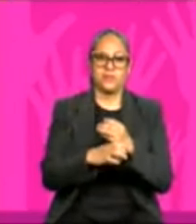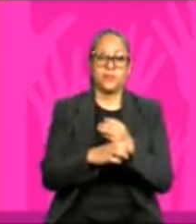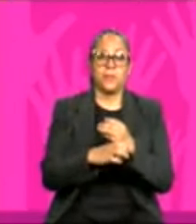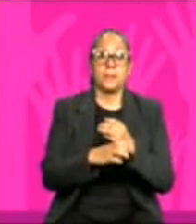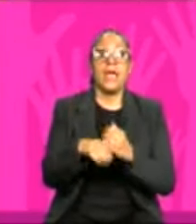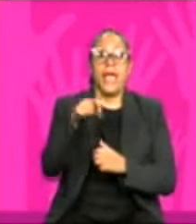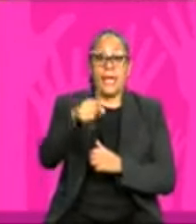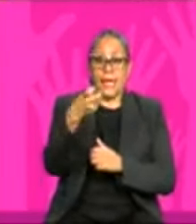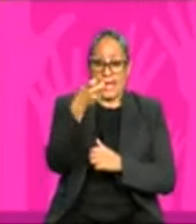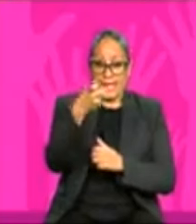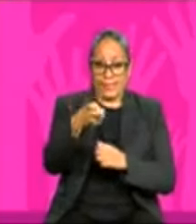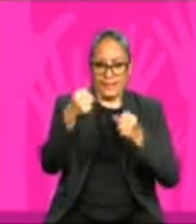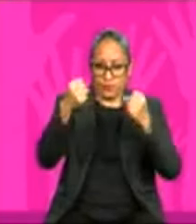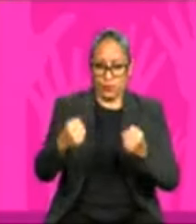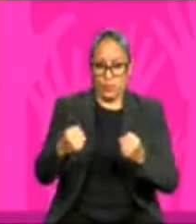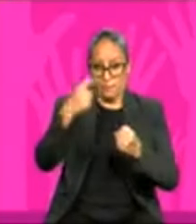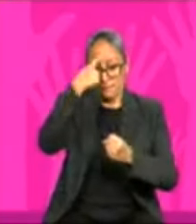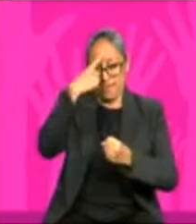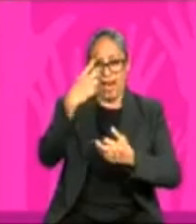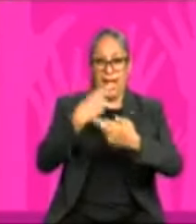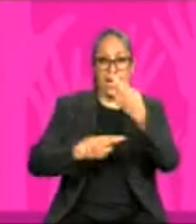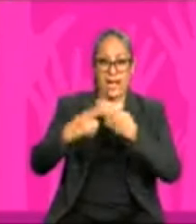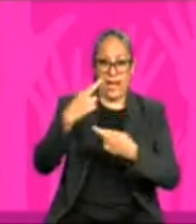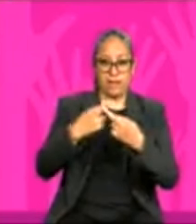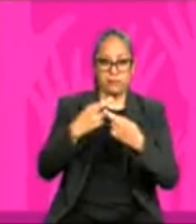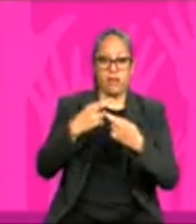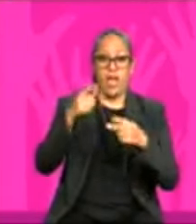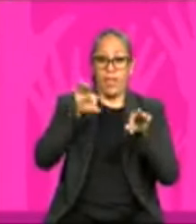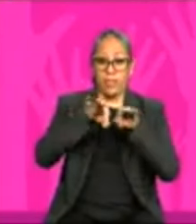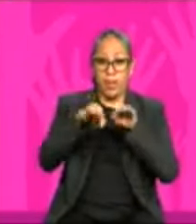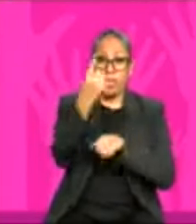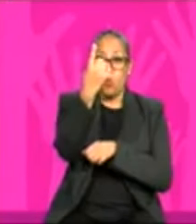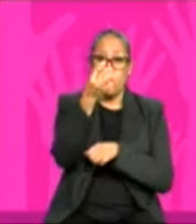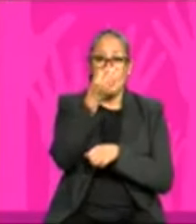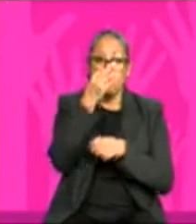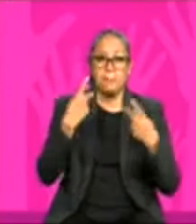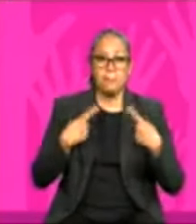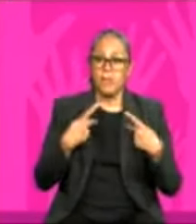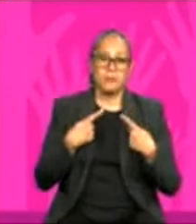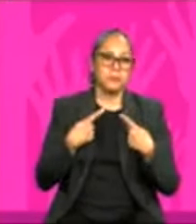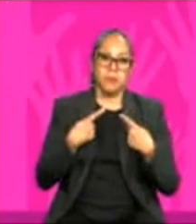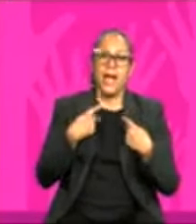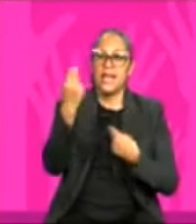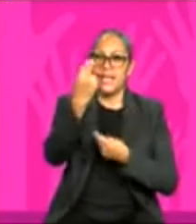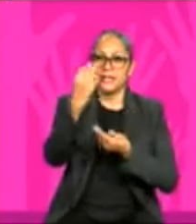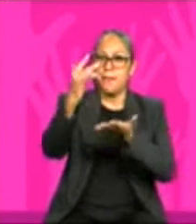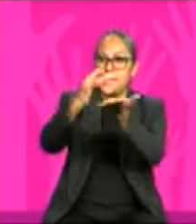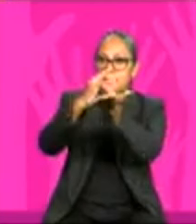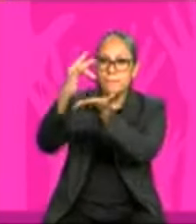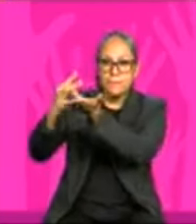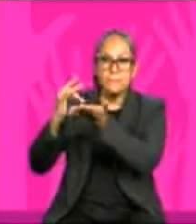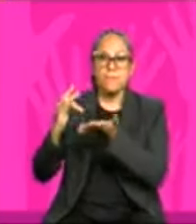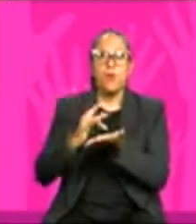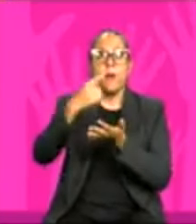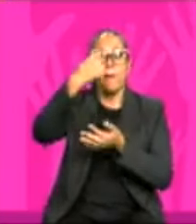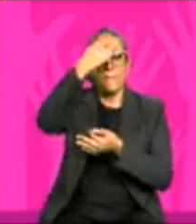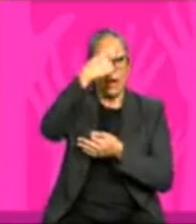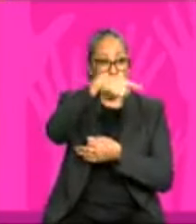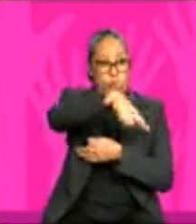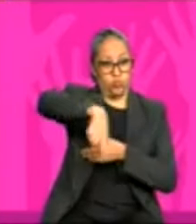Hacer que regrese la seguridad a Morelos no es trabajo de una sola persona. Por eso, con tu apoyo, vamos a hacer que tú y